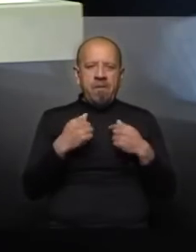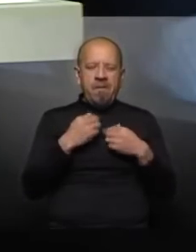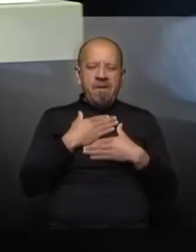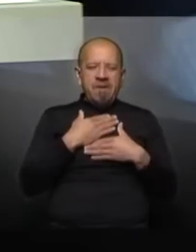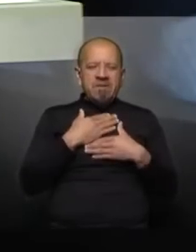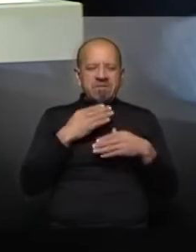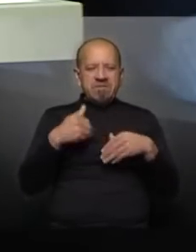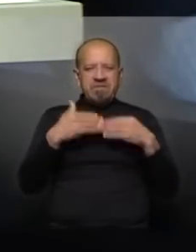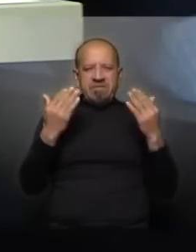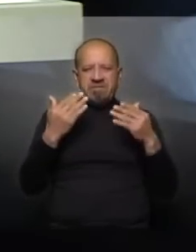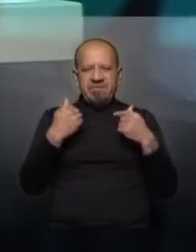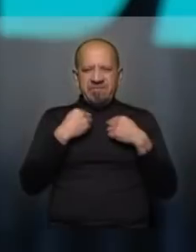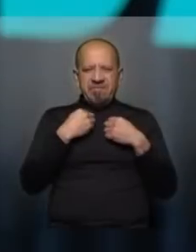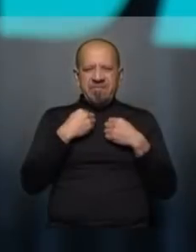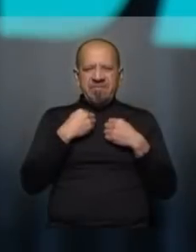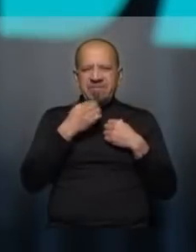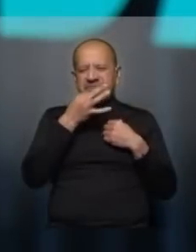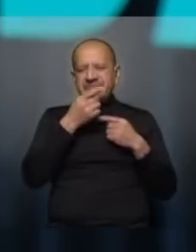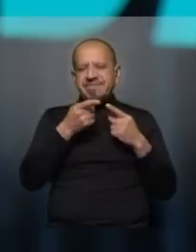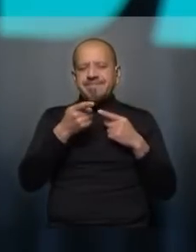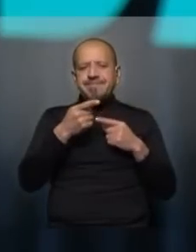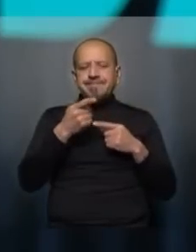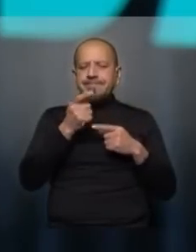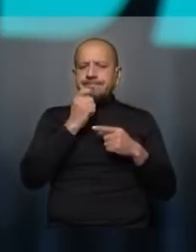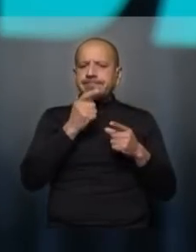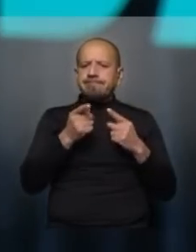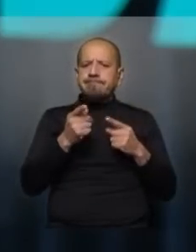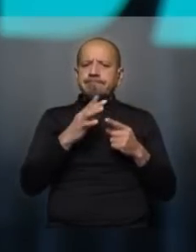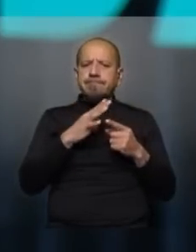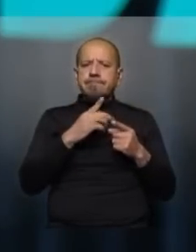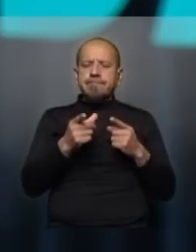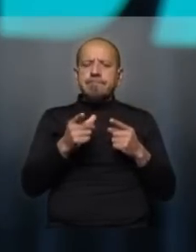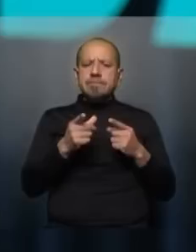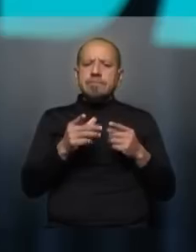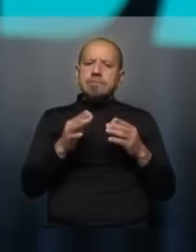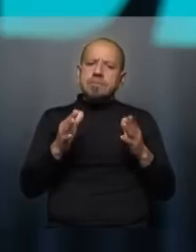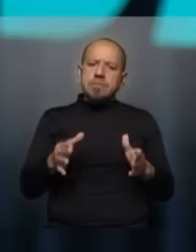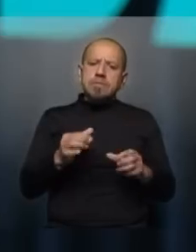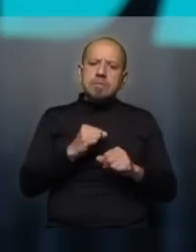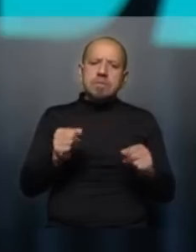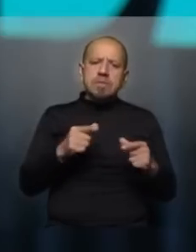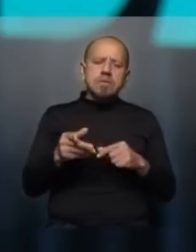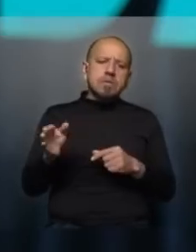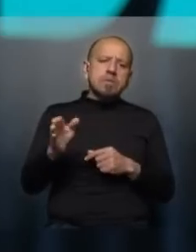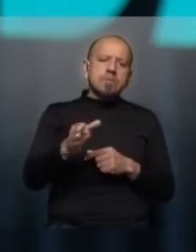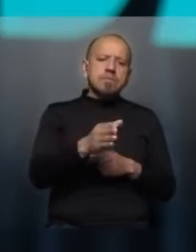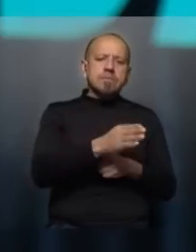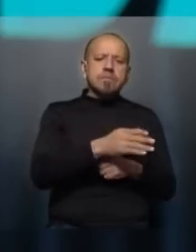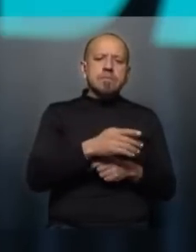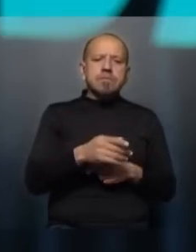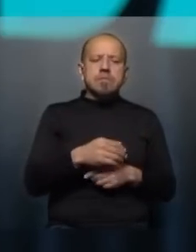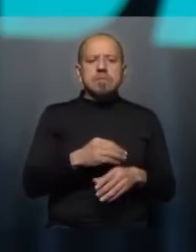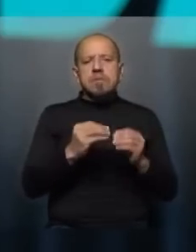cualquiera de nosotros este como decía hoy en una entrevista también ve Eh puede estar con una receta recorriendo pasillos y